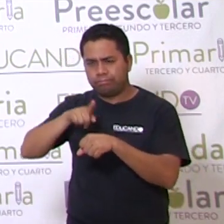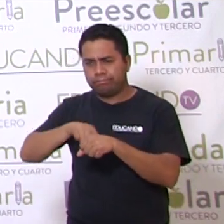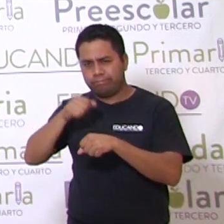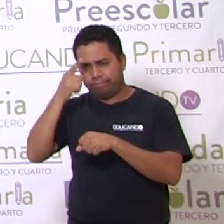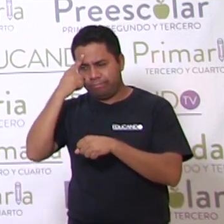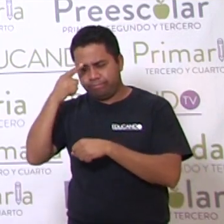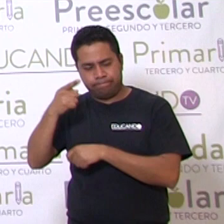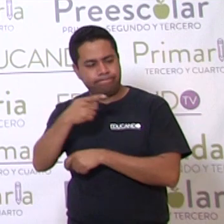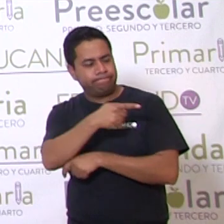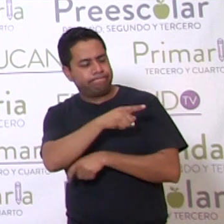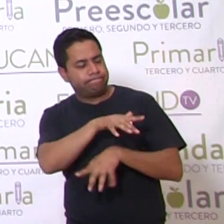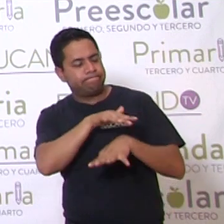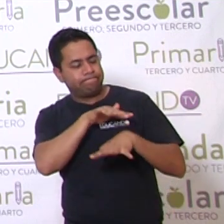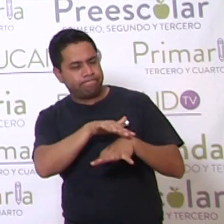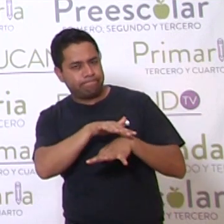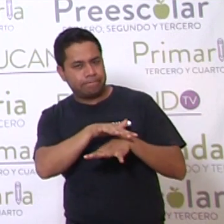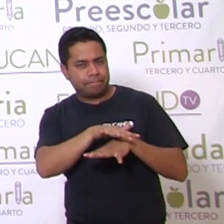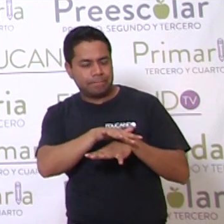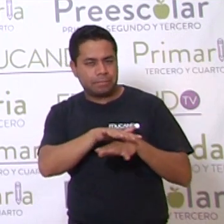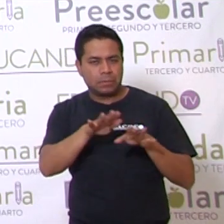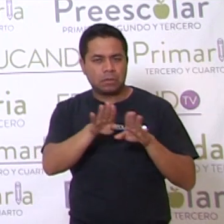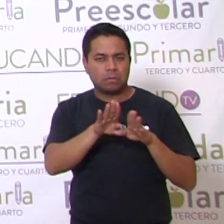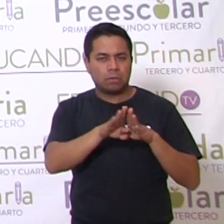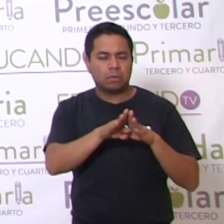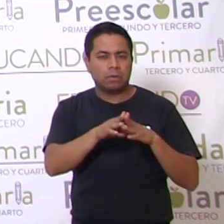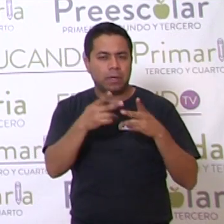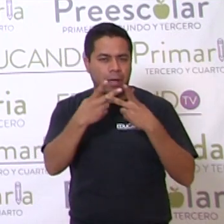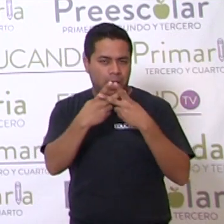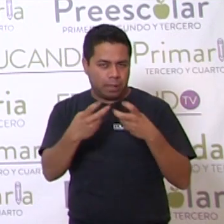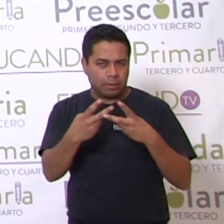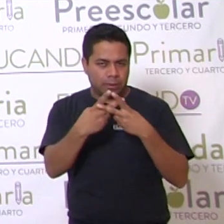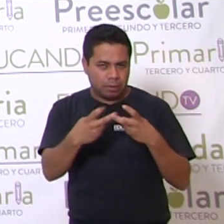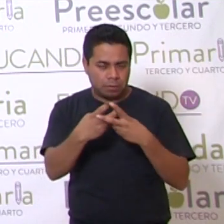bien claro. Adjetivos,